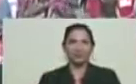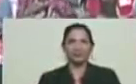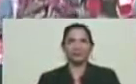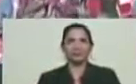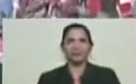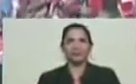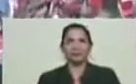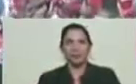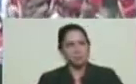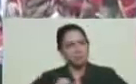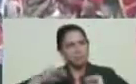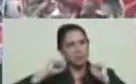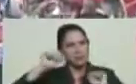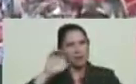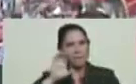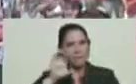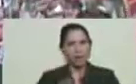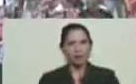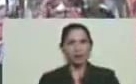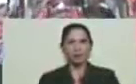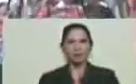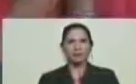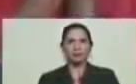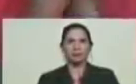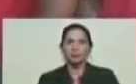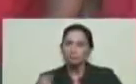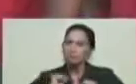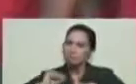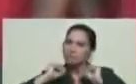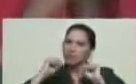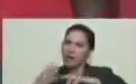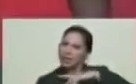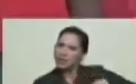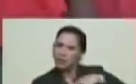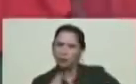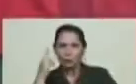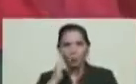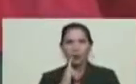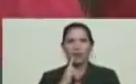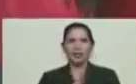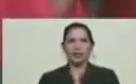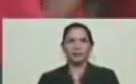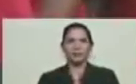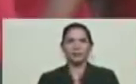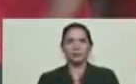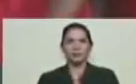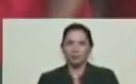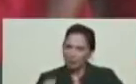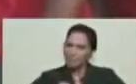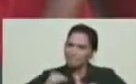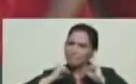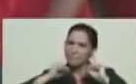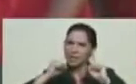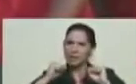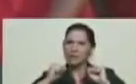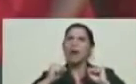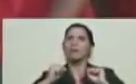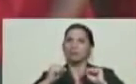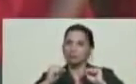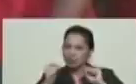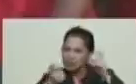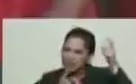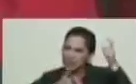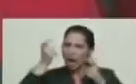¡Viva la patria! ¡Viva la revolución bolivariana! ¡Que viva nuestro comandante eterno, el gigante